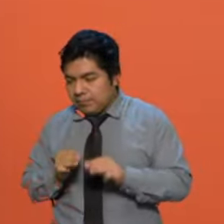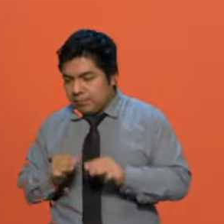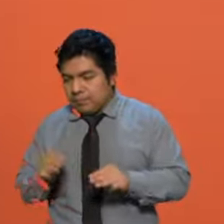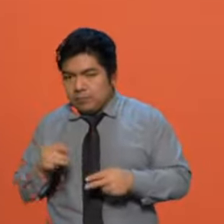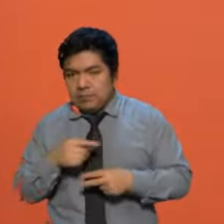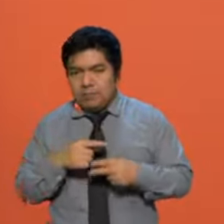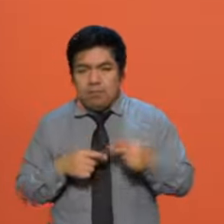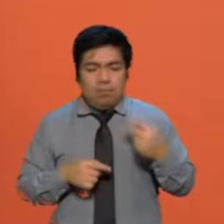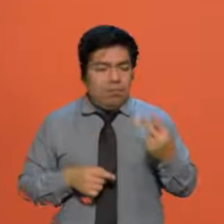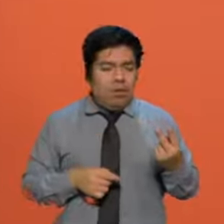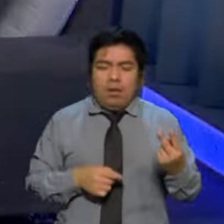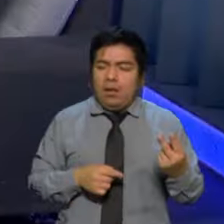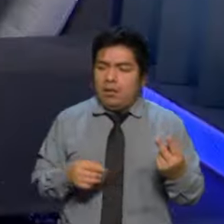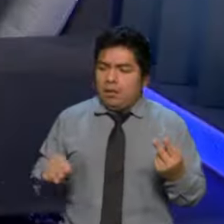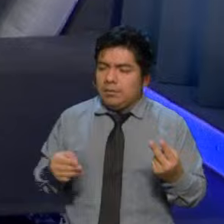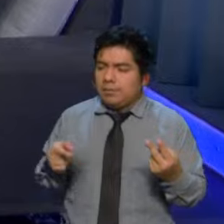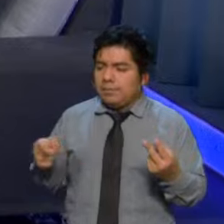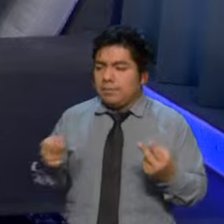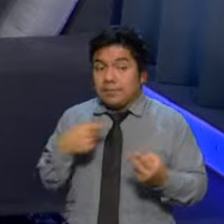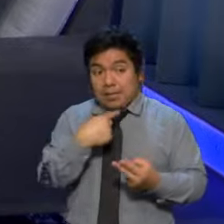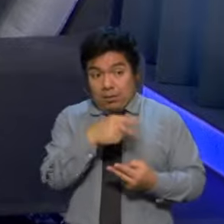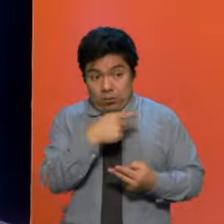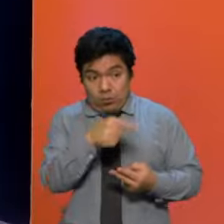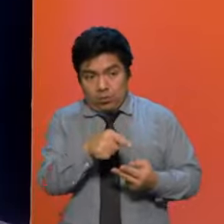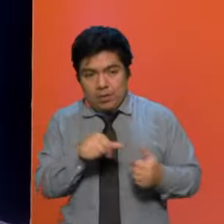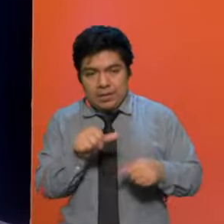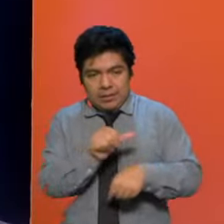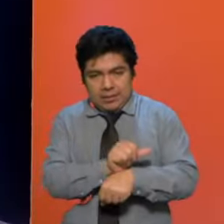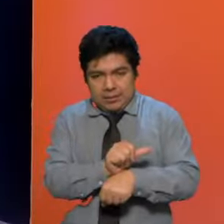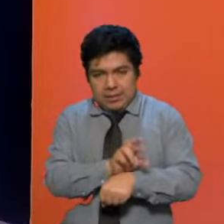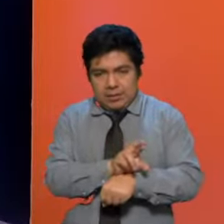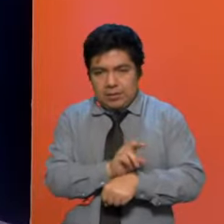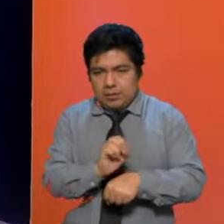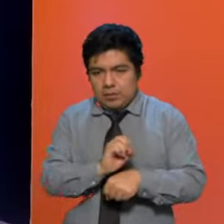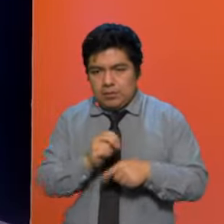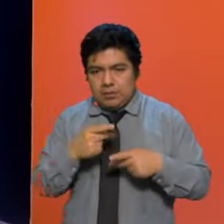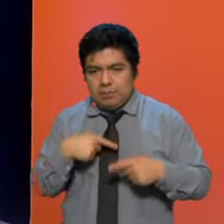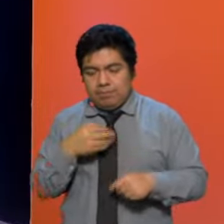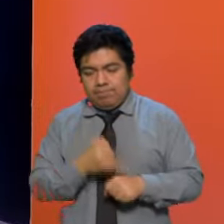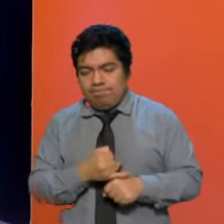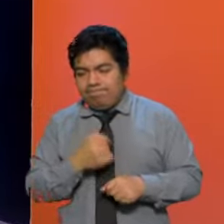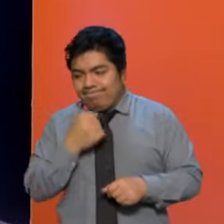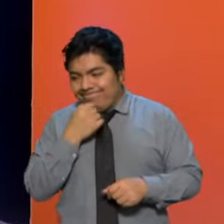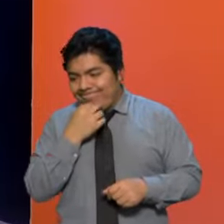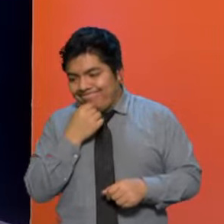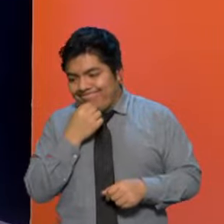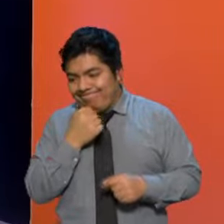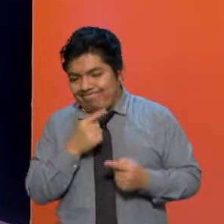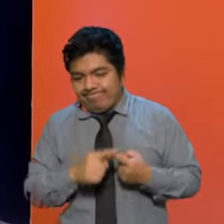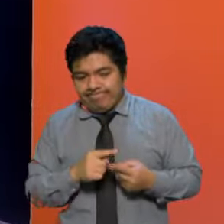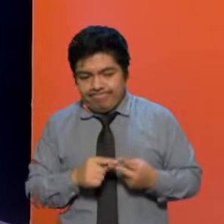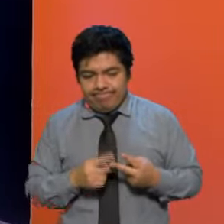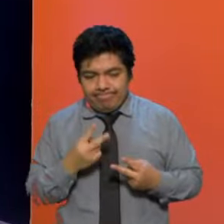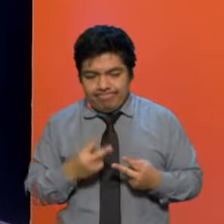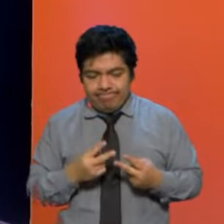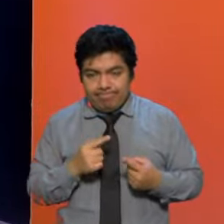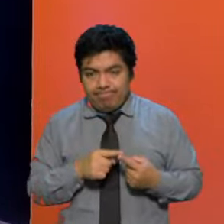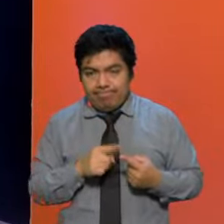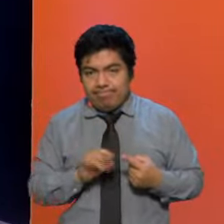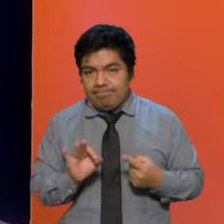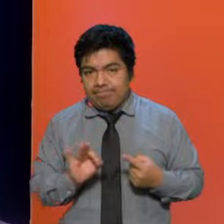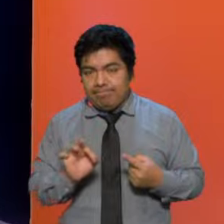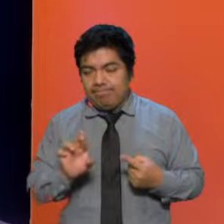en el playlist de tu vida, compañero. De la tuya como actor, no del personaje. Híjole, yo creo que alguna del Rey